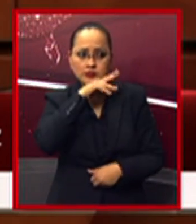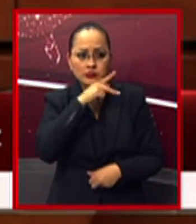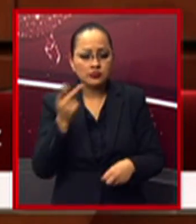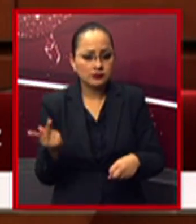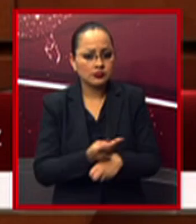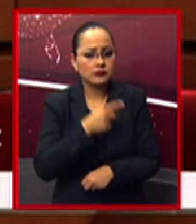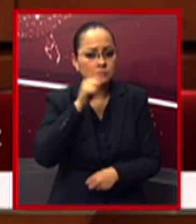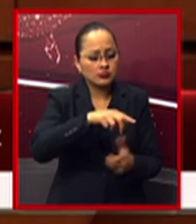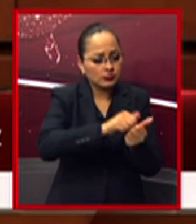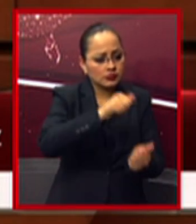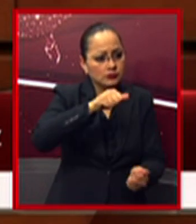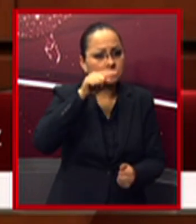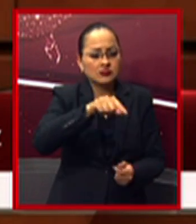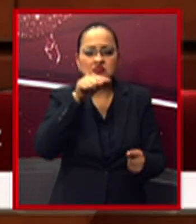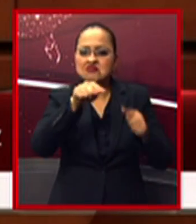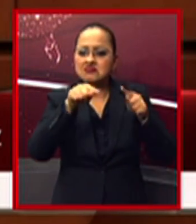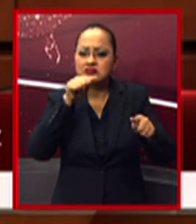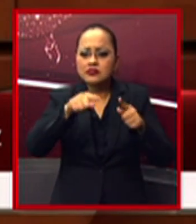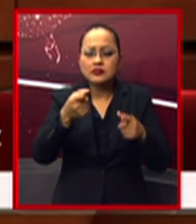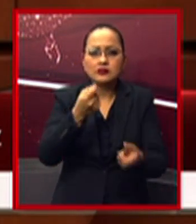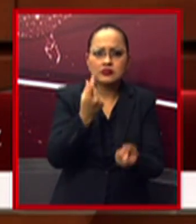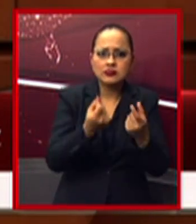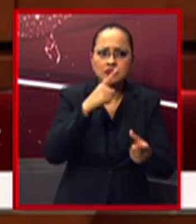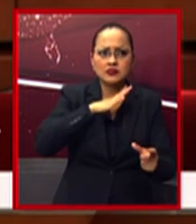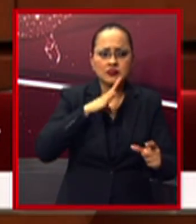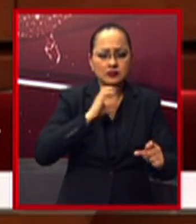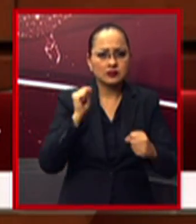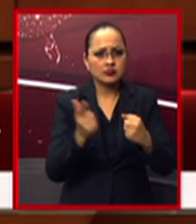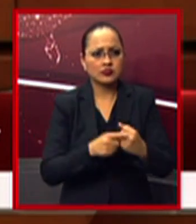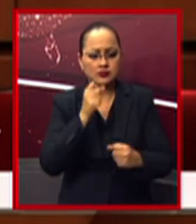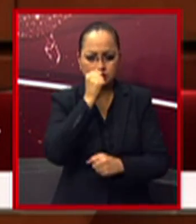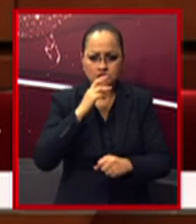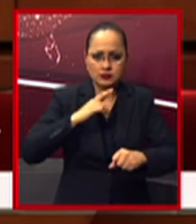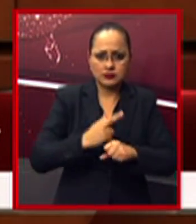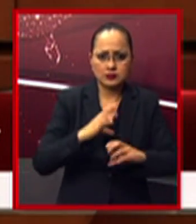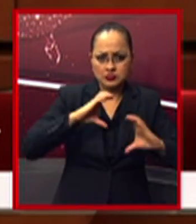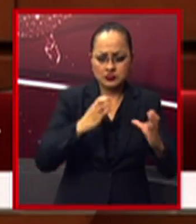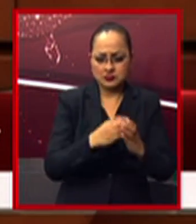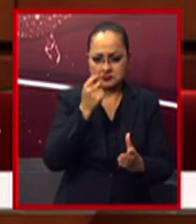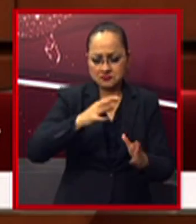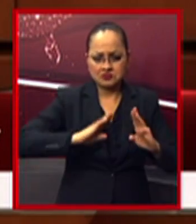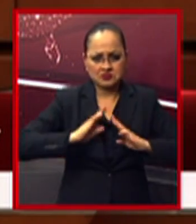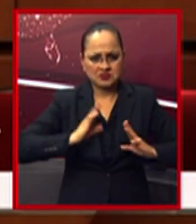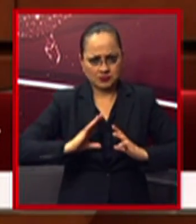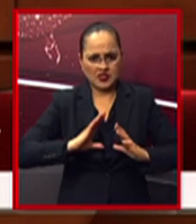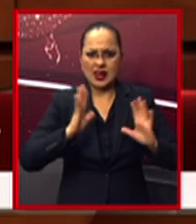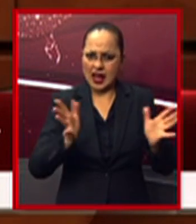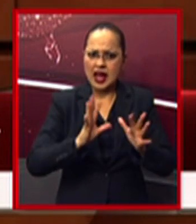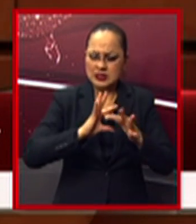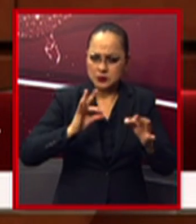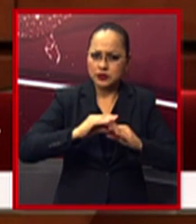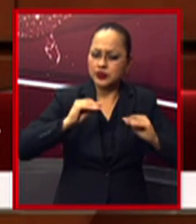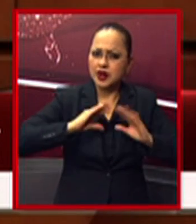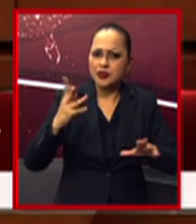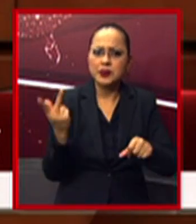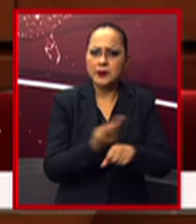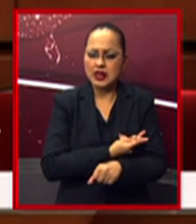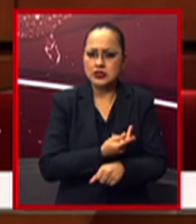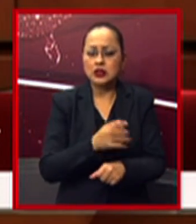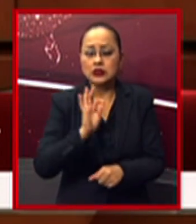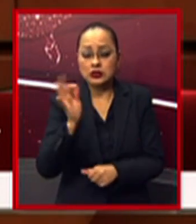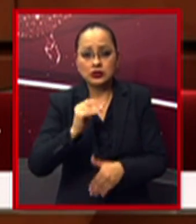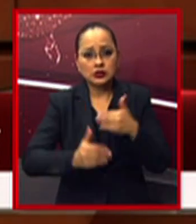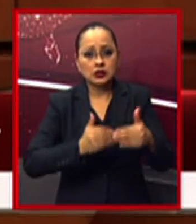respecto a aquellos casos en los que se prevén facultades para órganos militares cuyas acciones